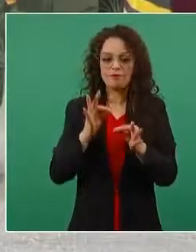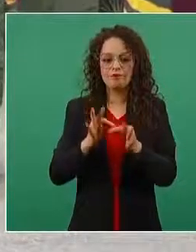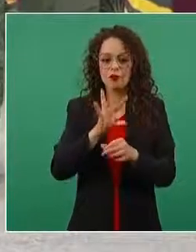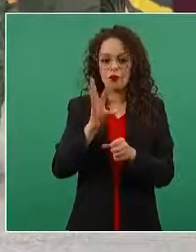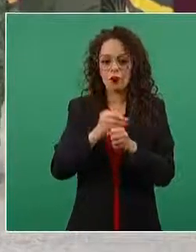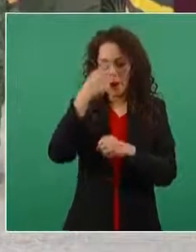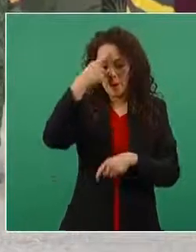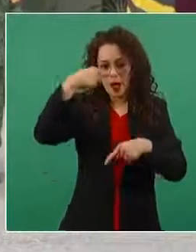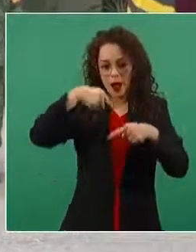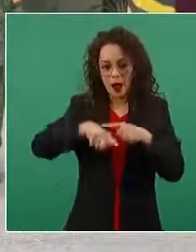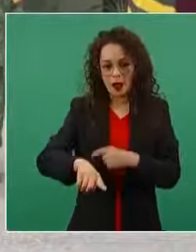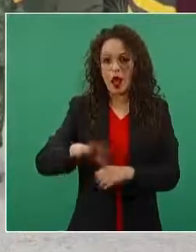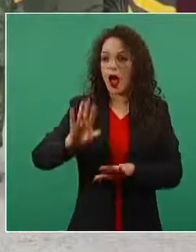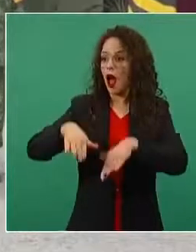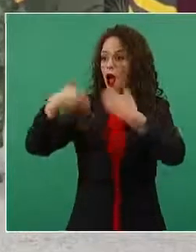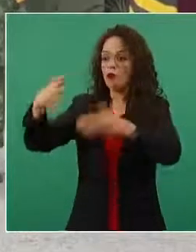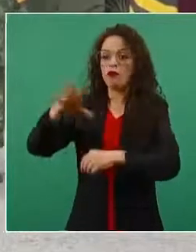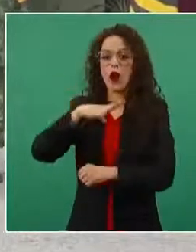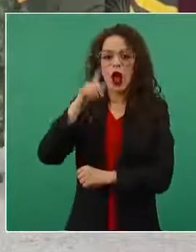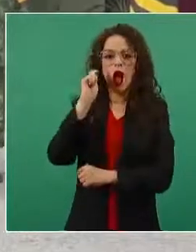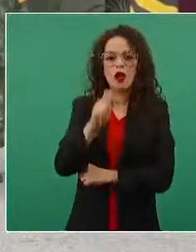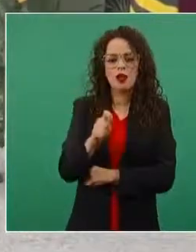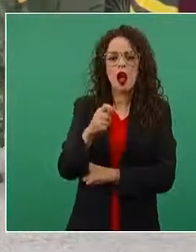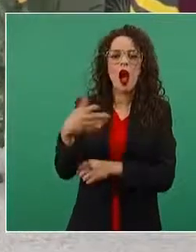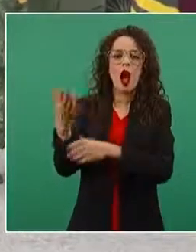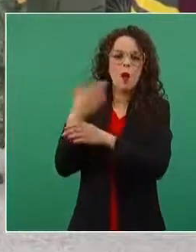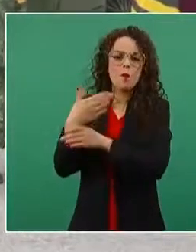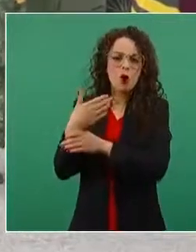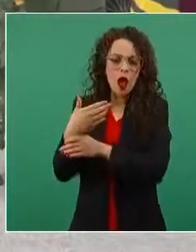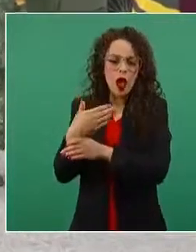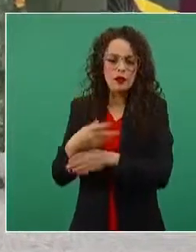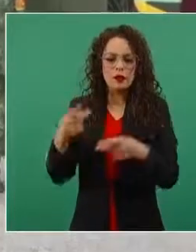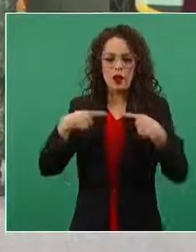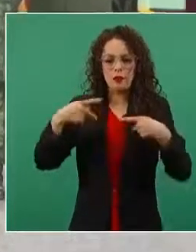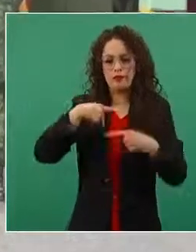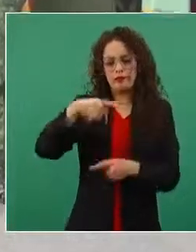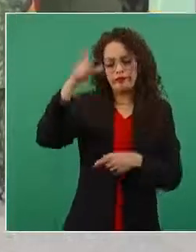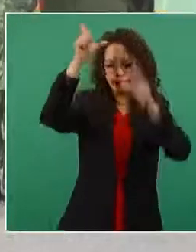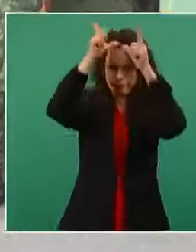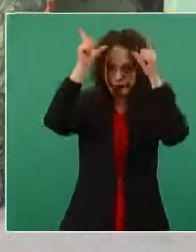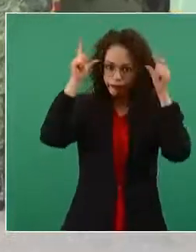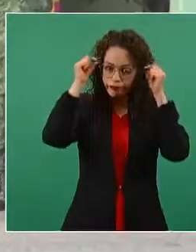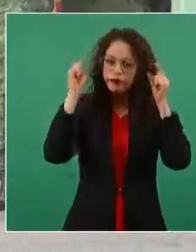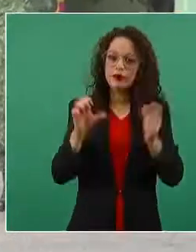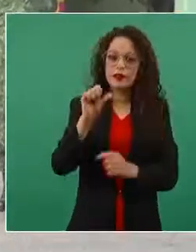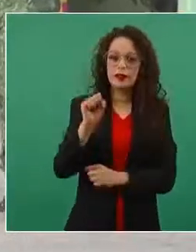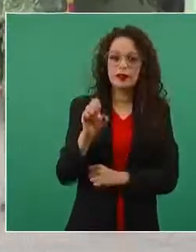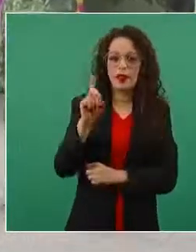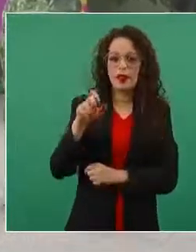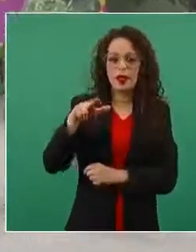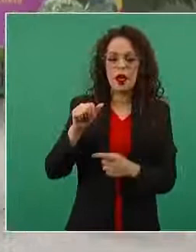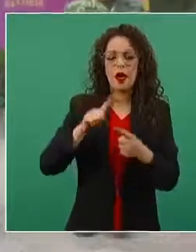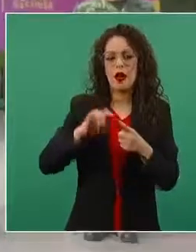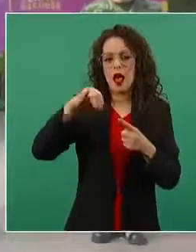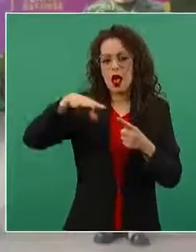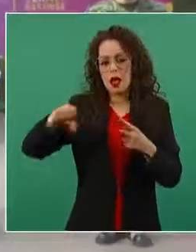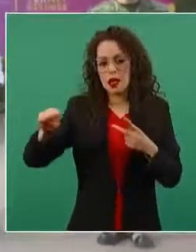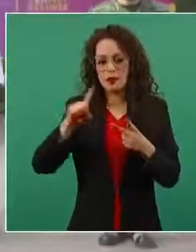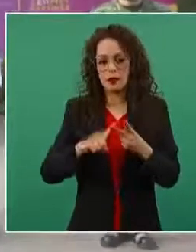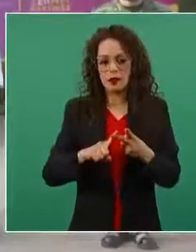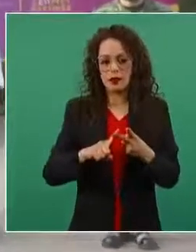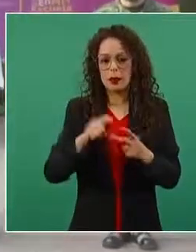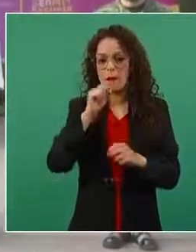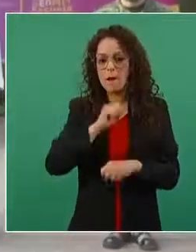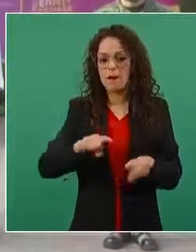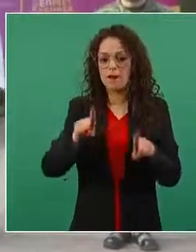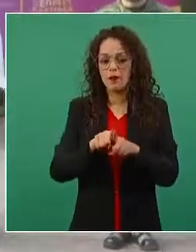Tenemos ambulancias. Por este lado se encuentran el personal de enfermería de la Sedena y del IMSS y tenemos incluso una enfermería